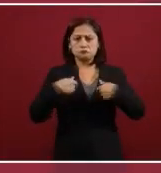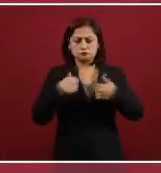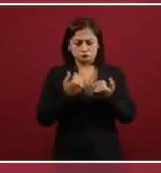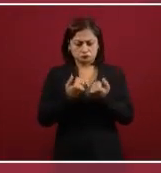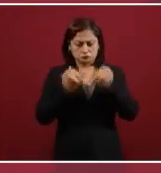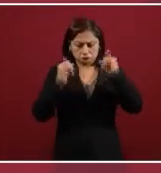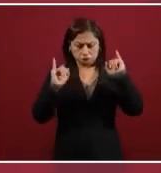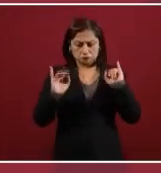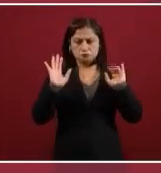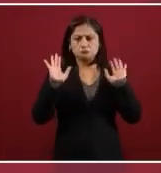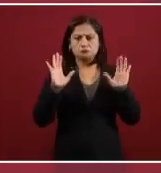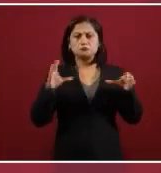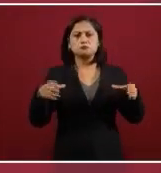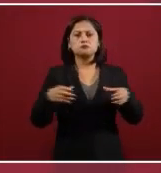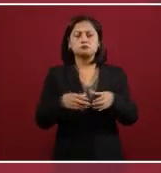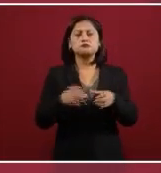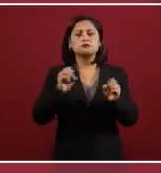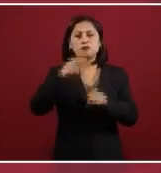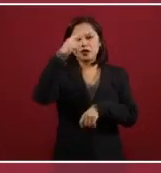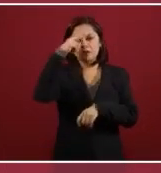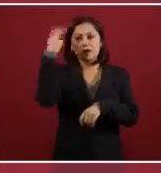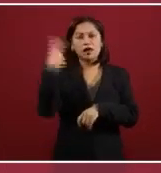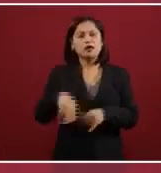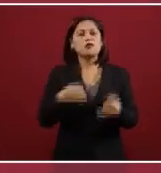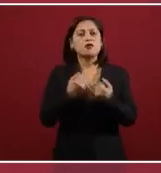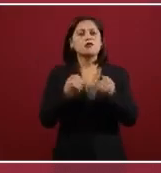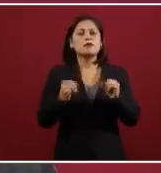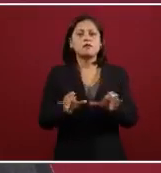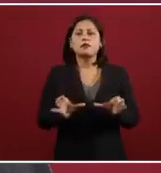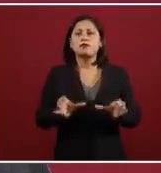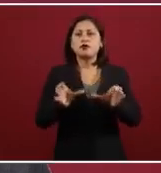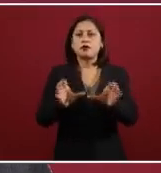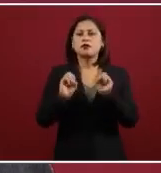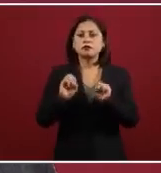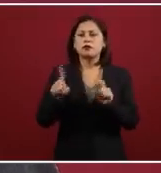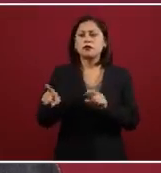independiente, que los medios de comunicación